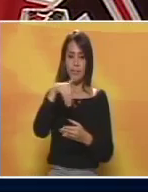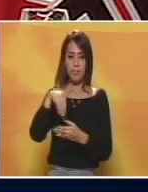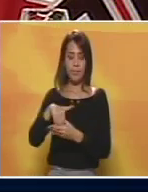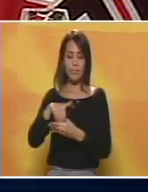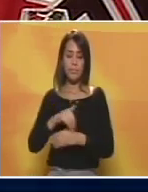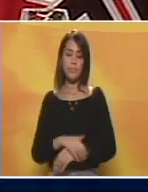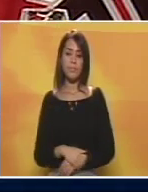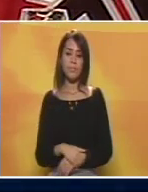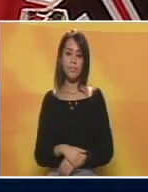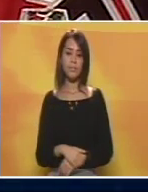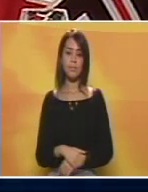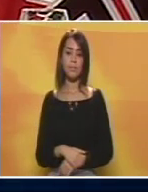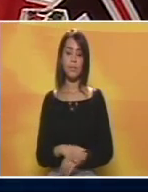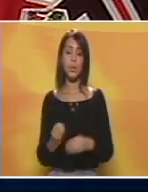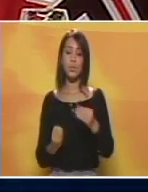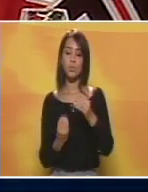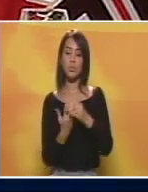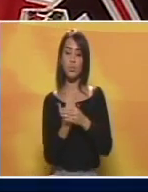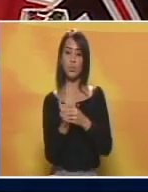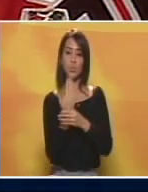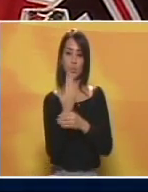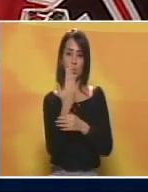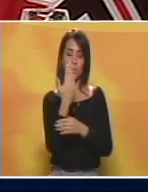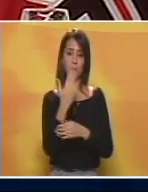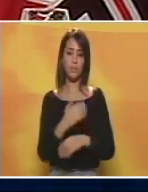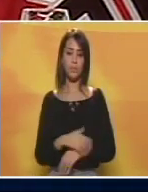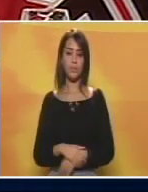votación se hace la impresión de